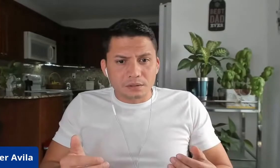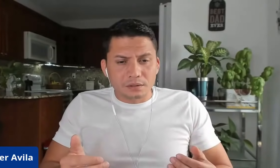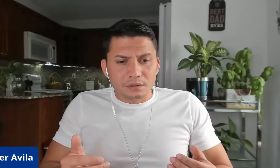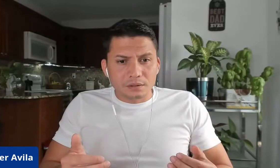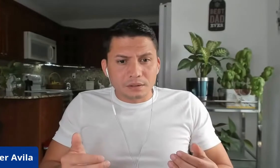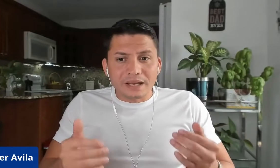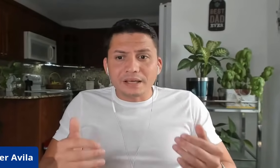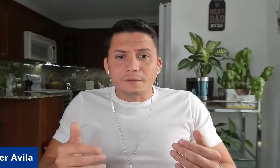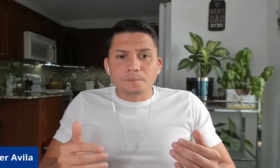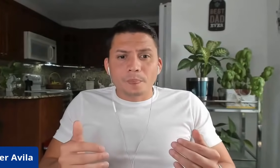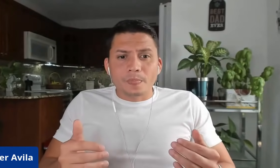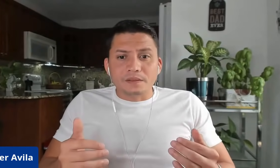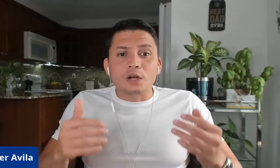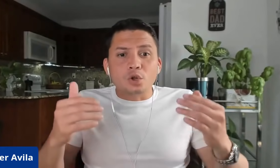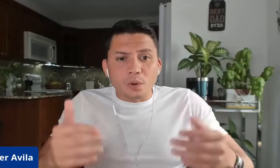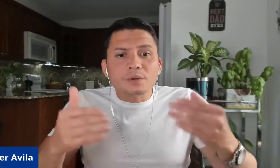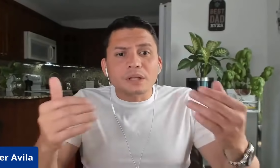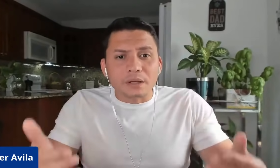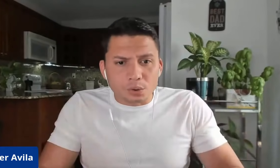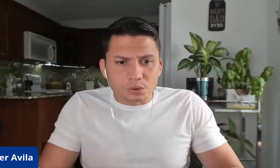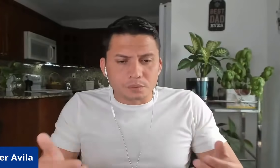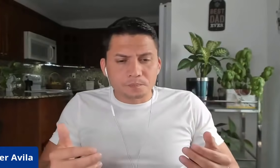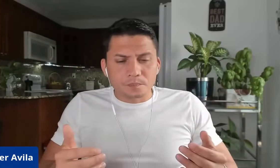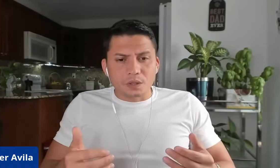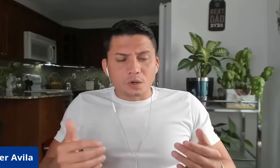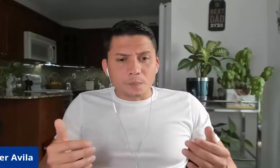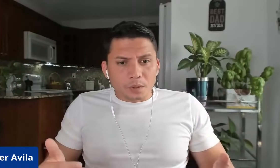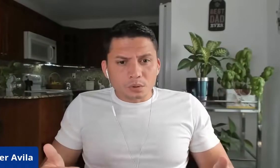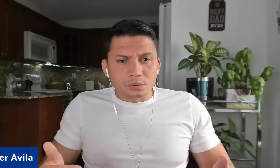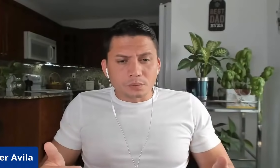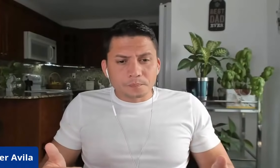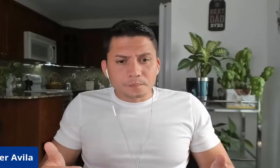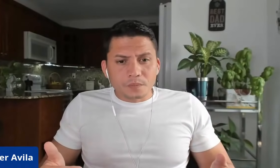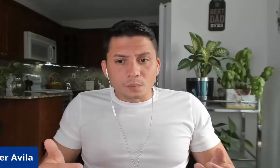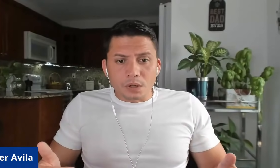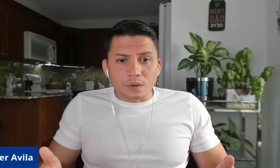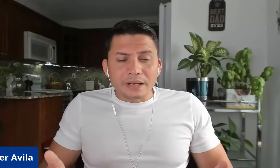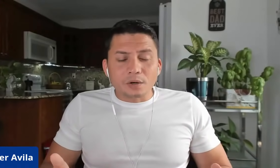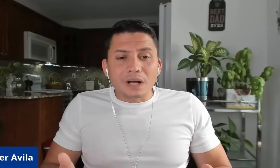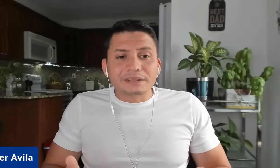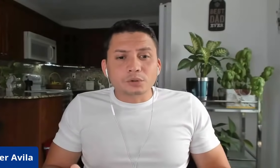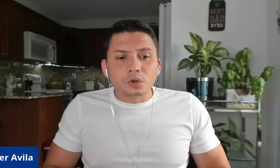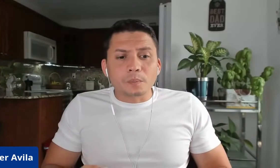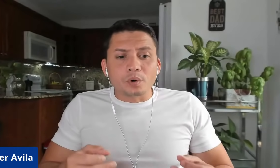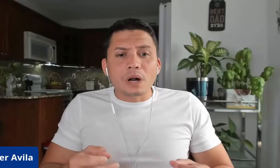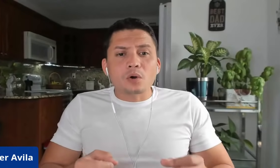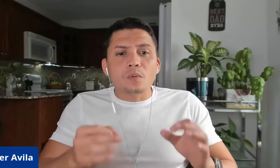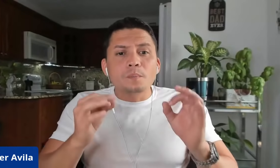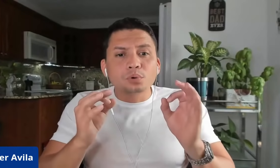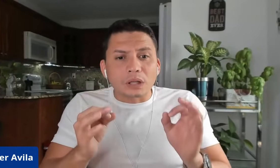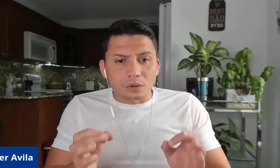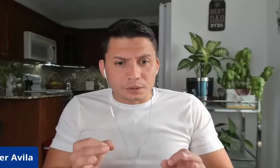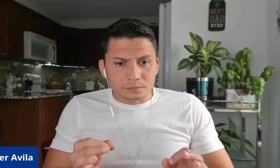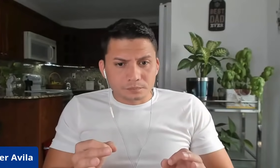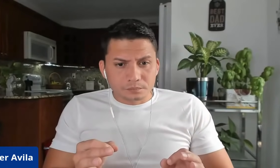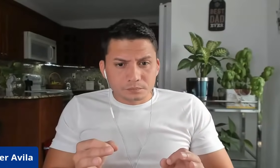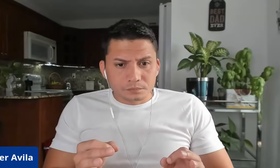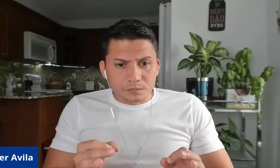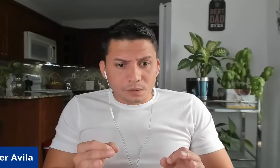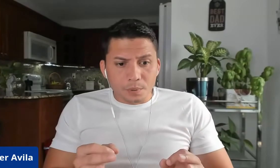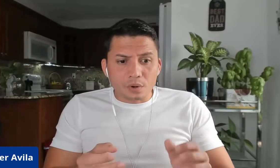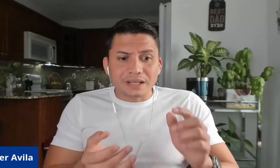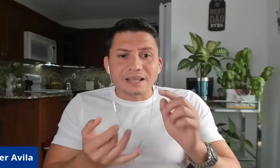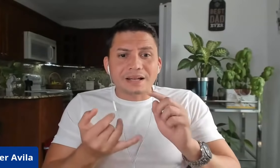final que de los dueños de negocios los productos bueno lo hacen todo por una computadora